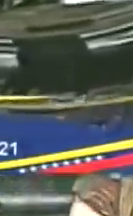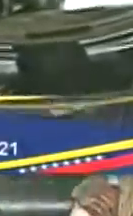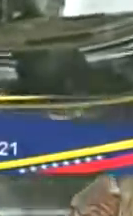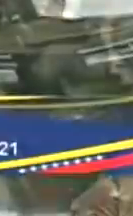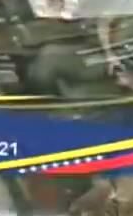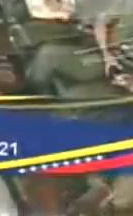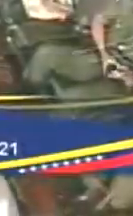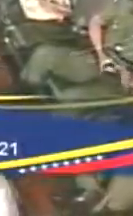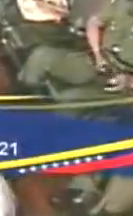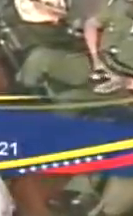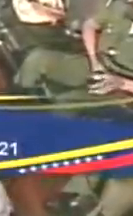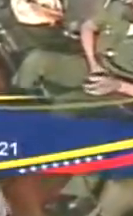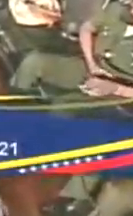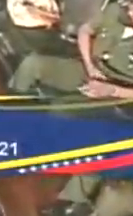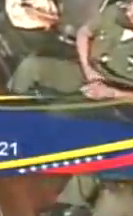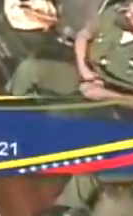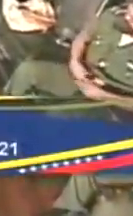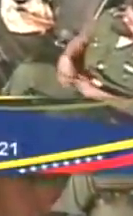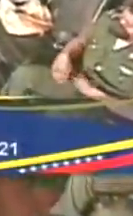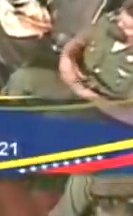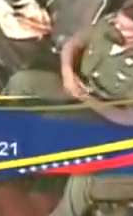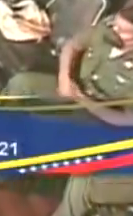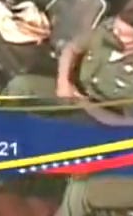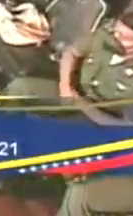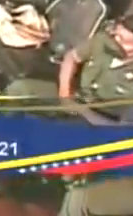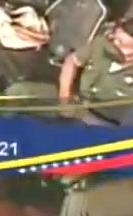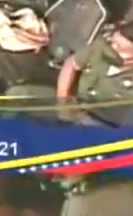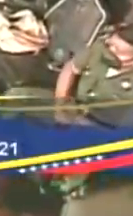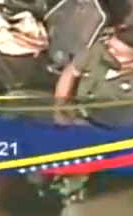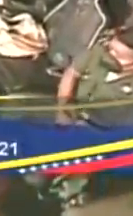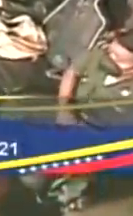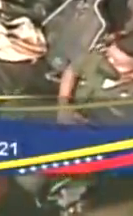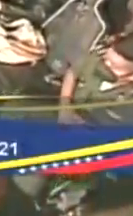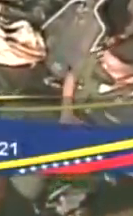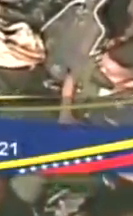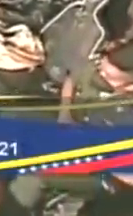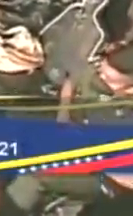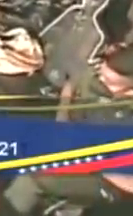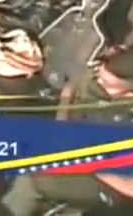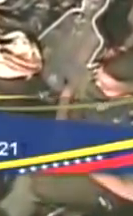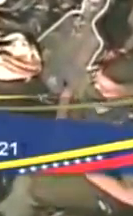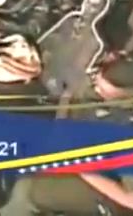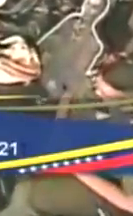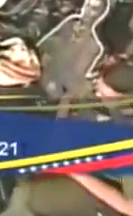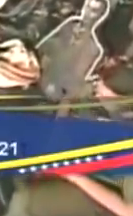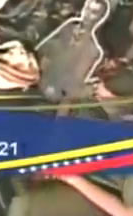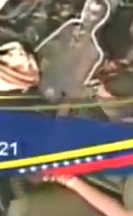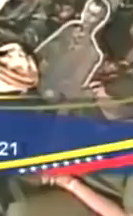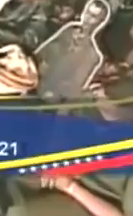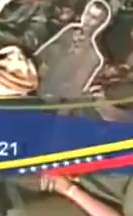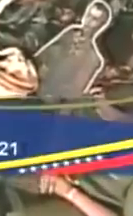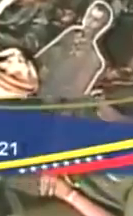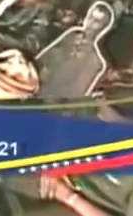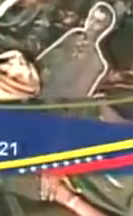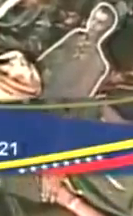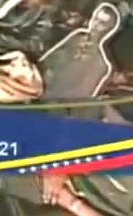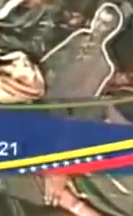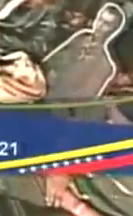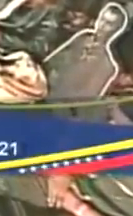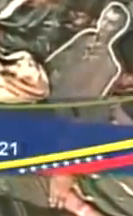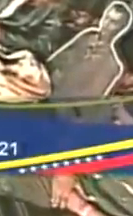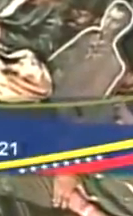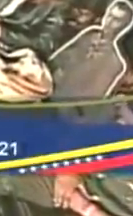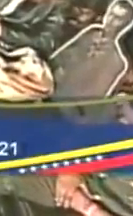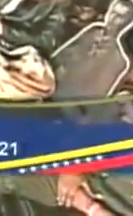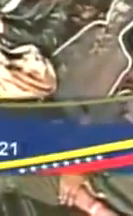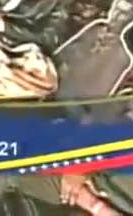e Innovación en su 17ª edición, año 2021. Daremos inicio con las palabras